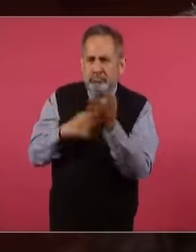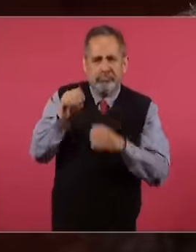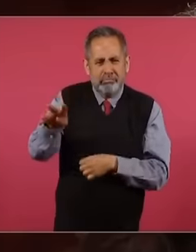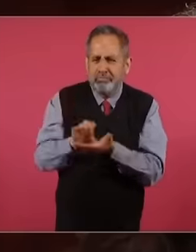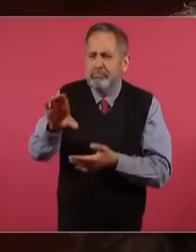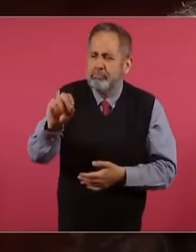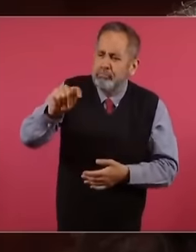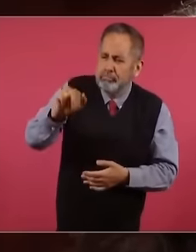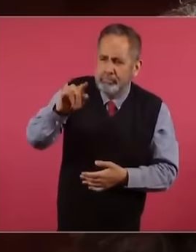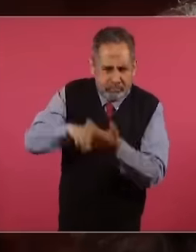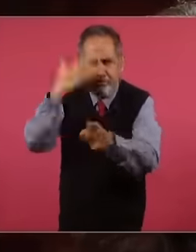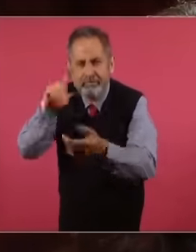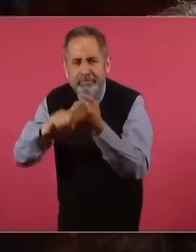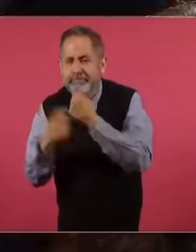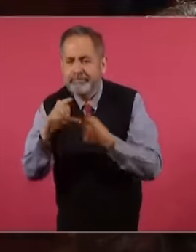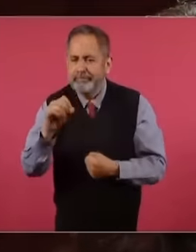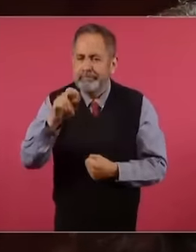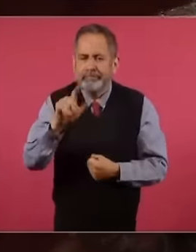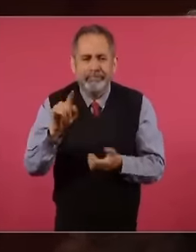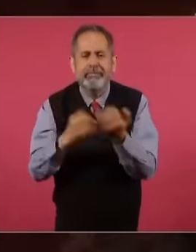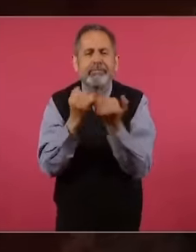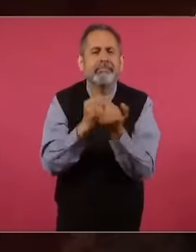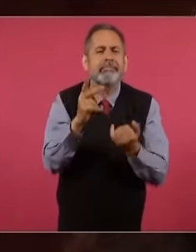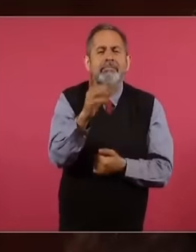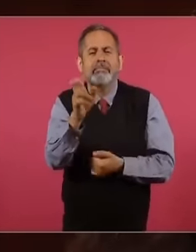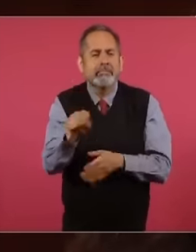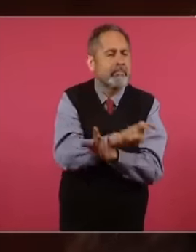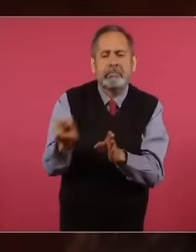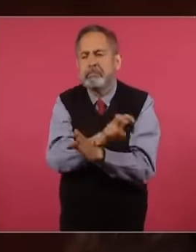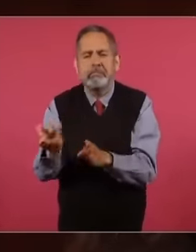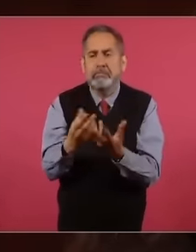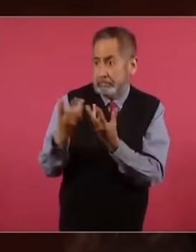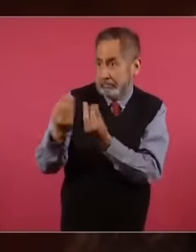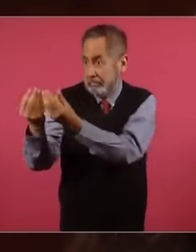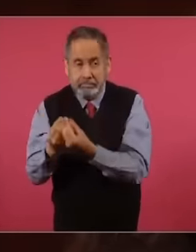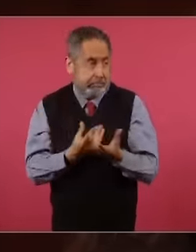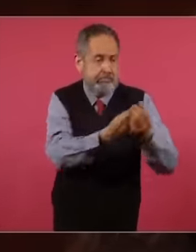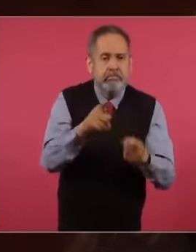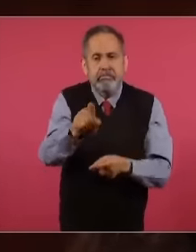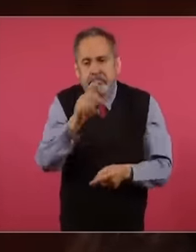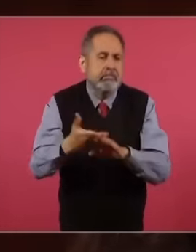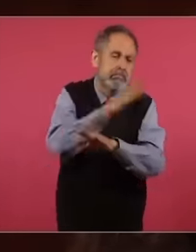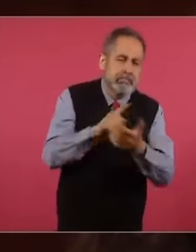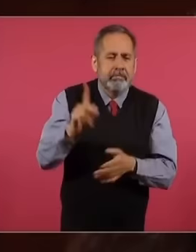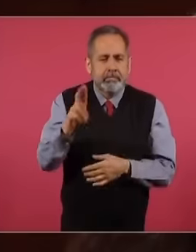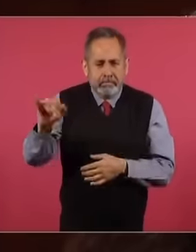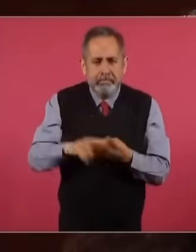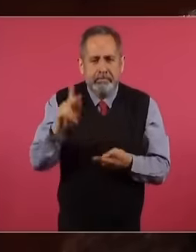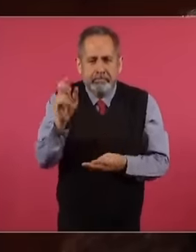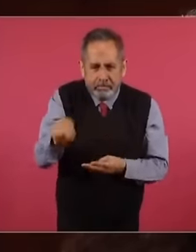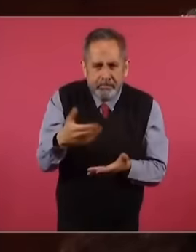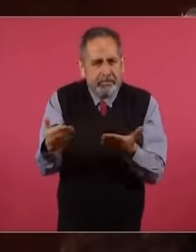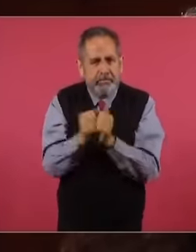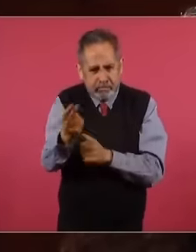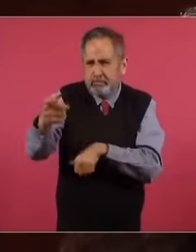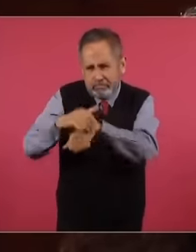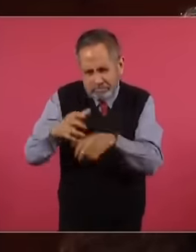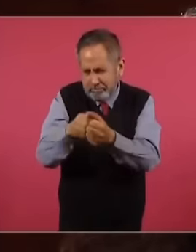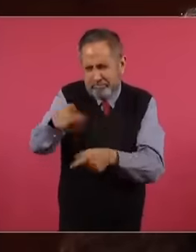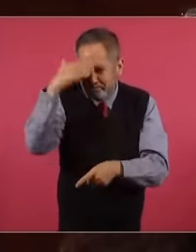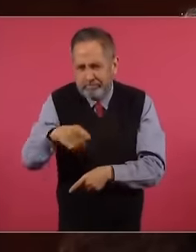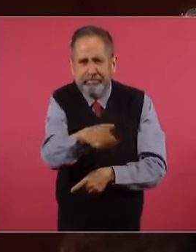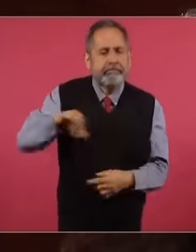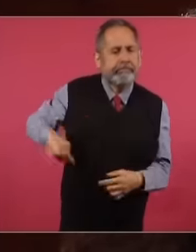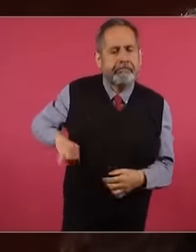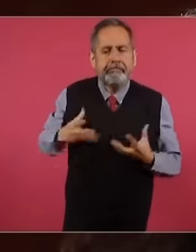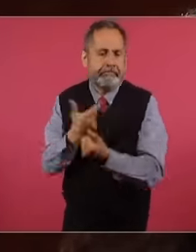para acá, y usted sabe quién es Contralínea, es como el verde de los partidos. Se está del lado del poder en turno. Estuvo con el PRI, está con el PAN y ahora está con usted. No son sus amigos, presidente. Usted lo sabe,